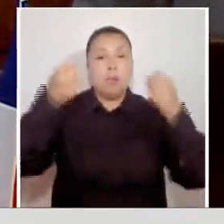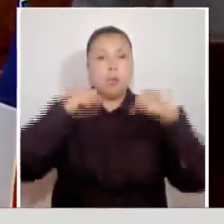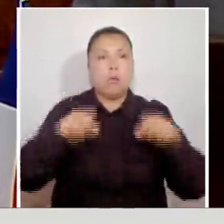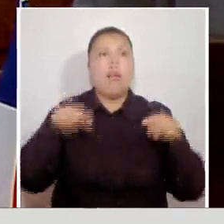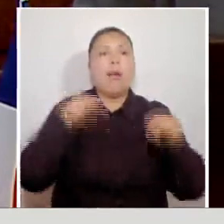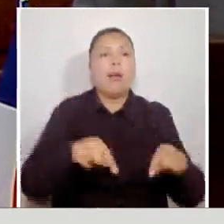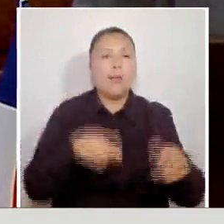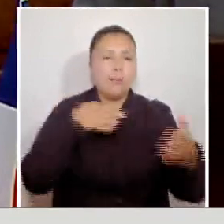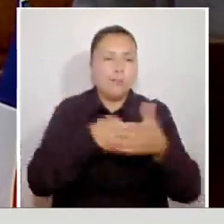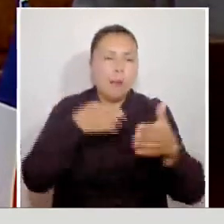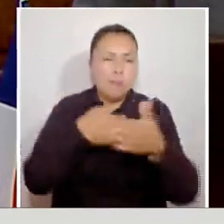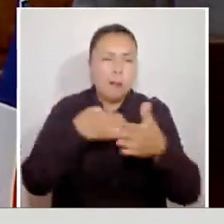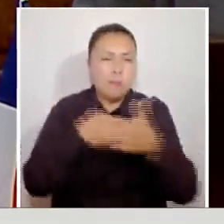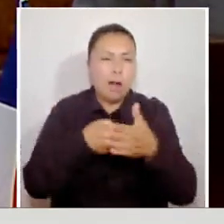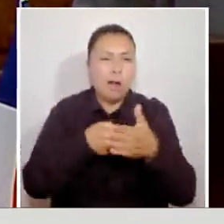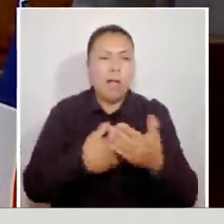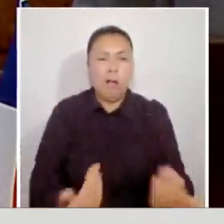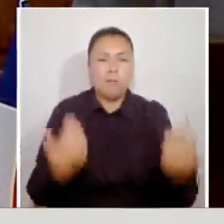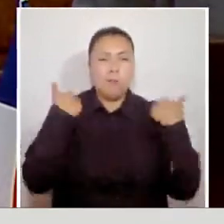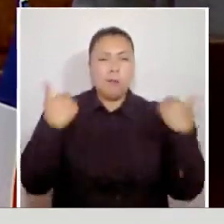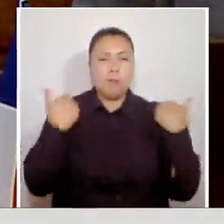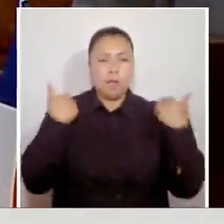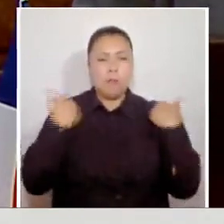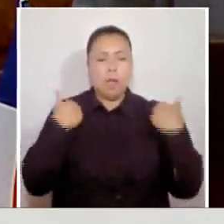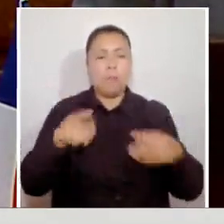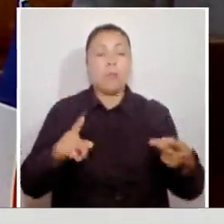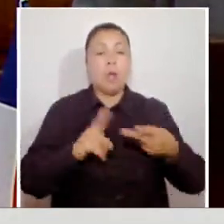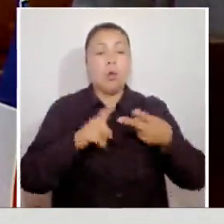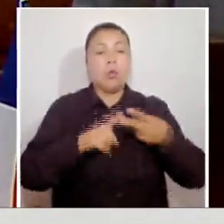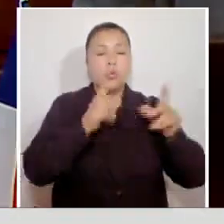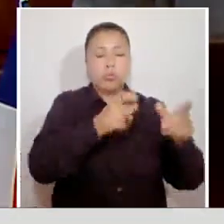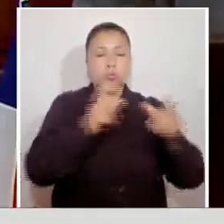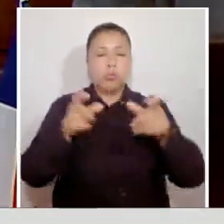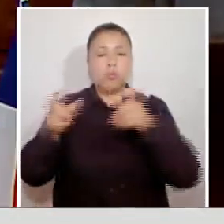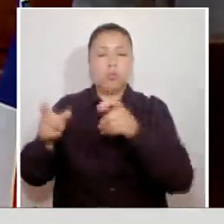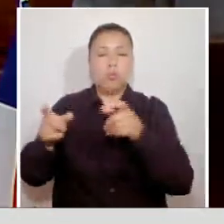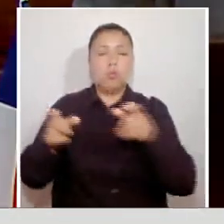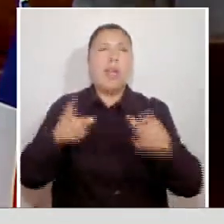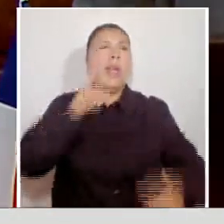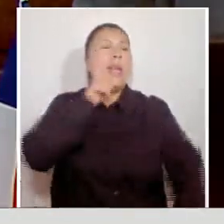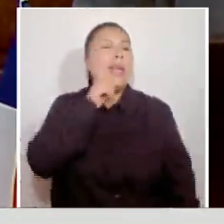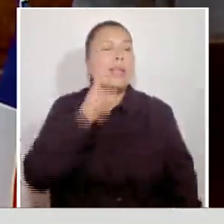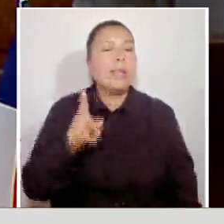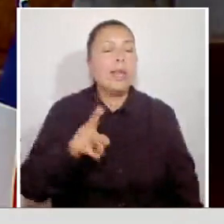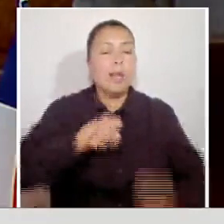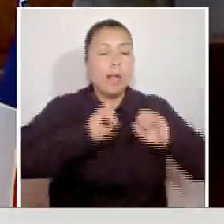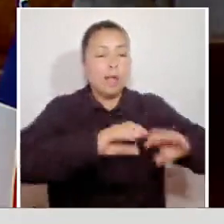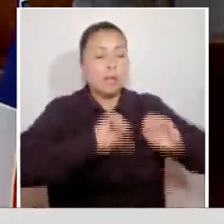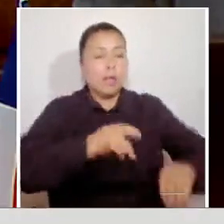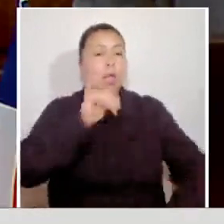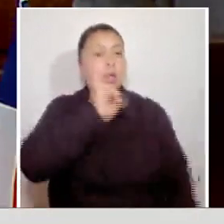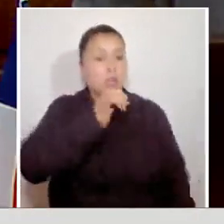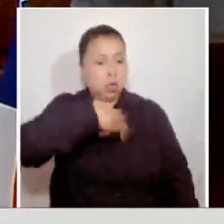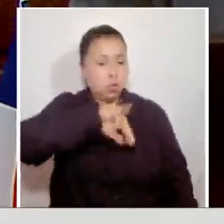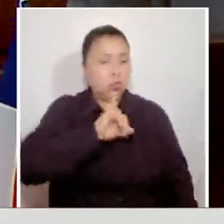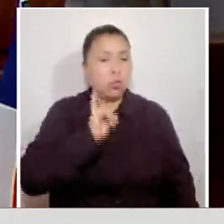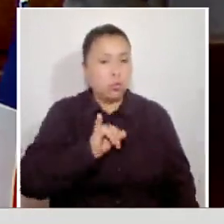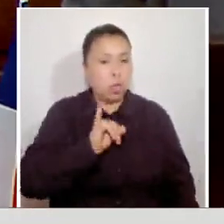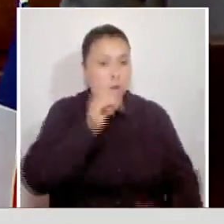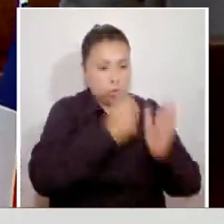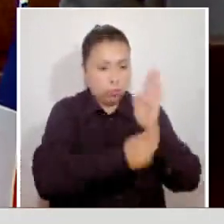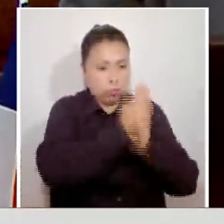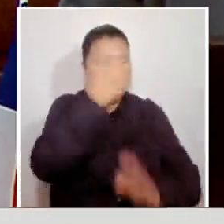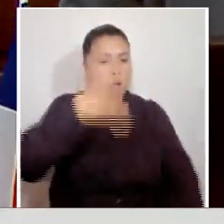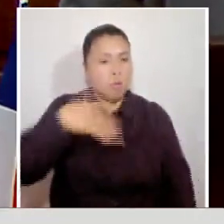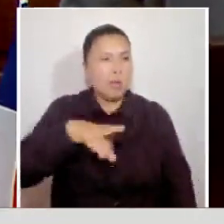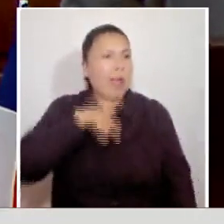barrera de entrada para la práctica lo segundo que fiscalizan es quién realiza la enseñanza y nosotros sí lo podemos validar Es importante saber